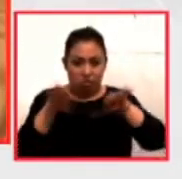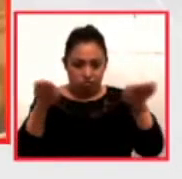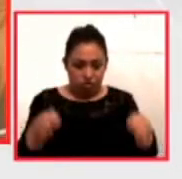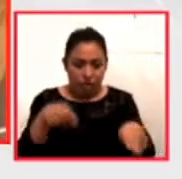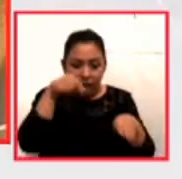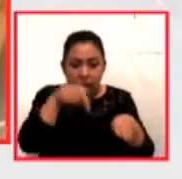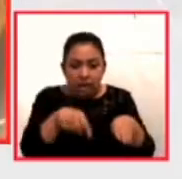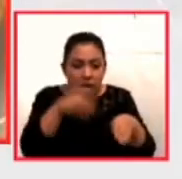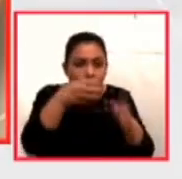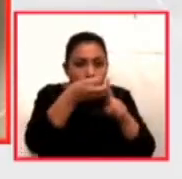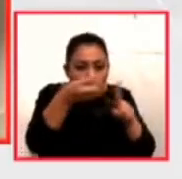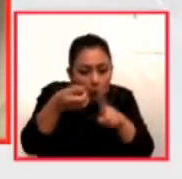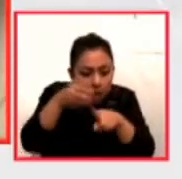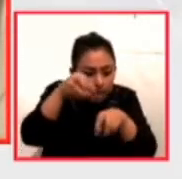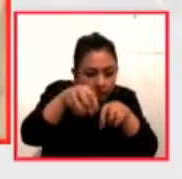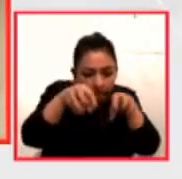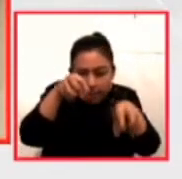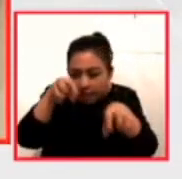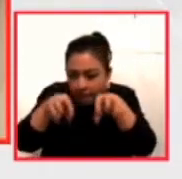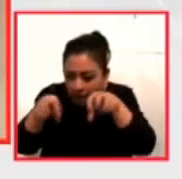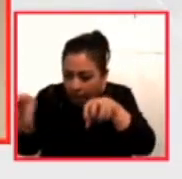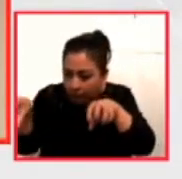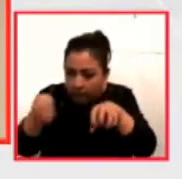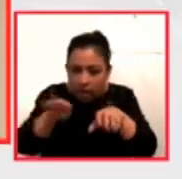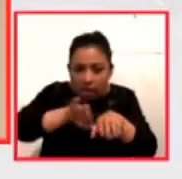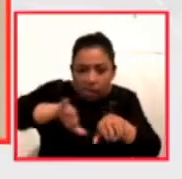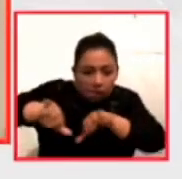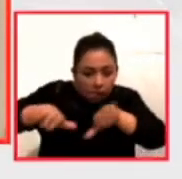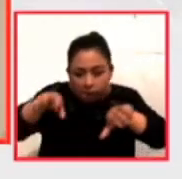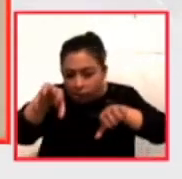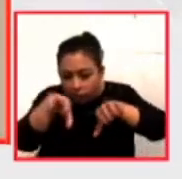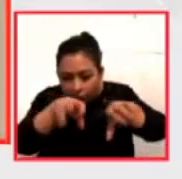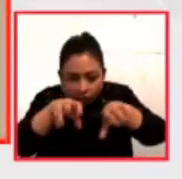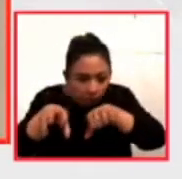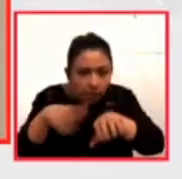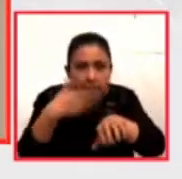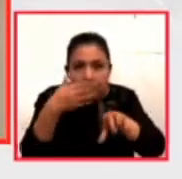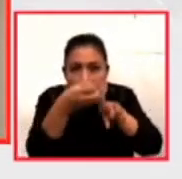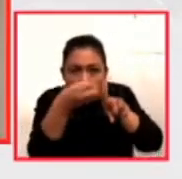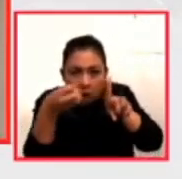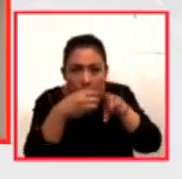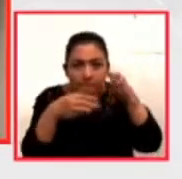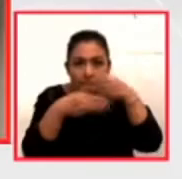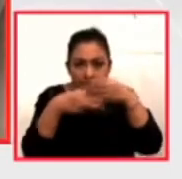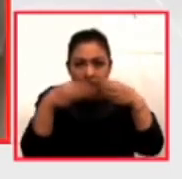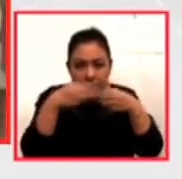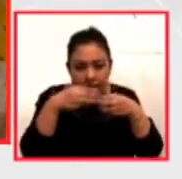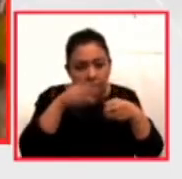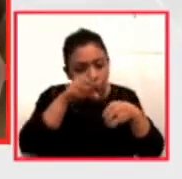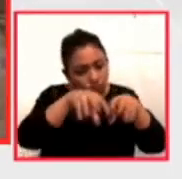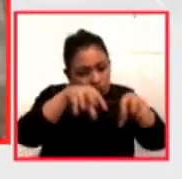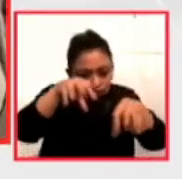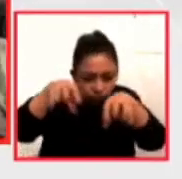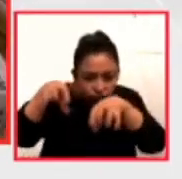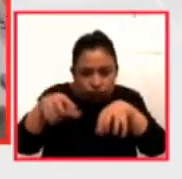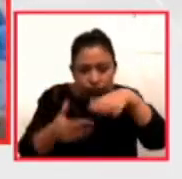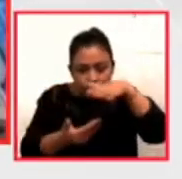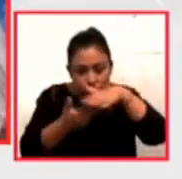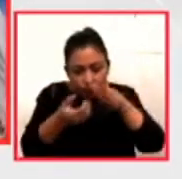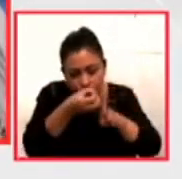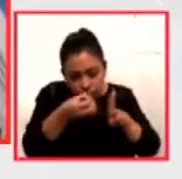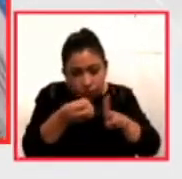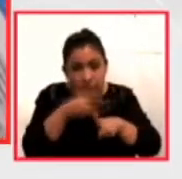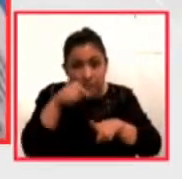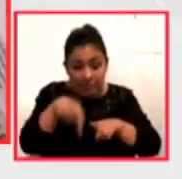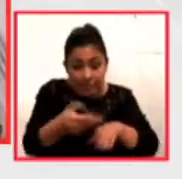las piezas, colgué otras para tener más espacio, reacomodé materiales de empaque. Reacomodé la mesa, esta es la pieza en la que